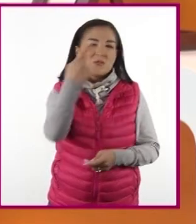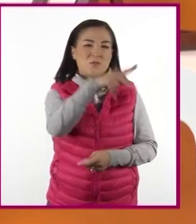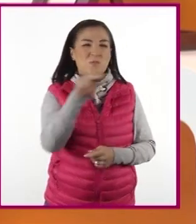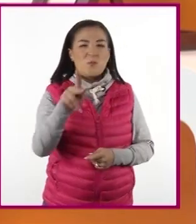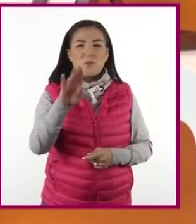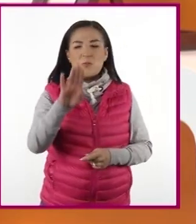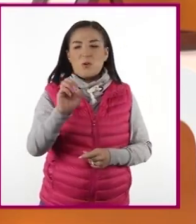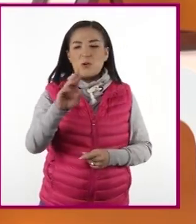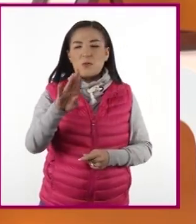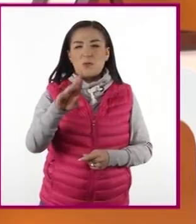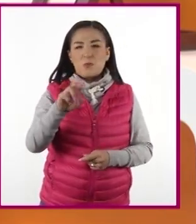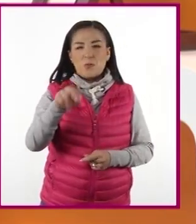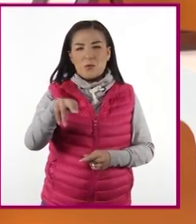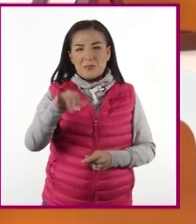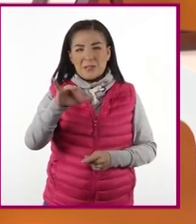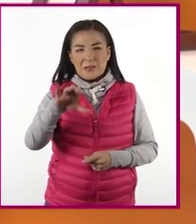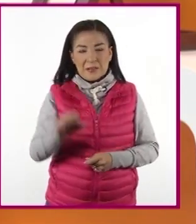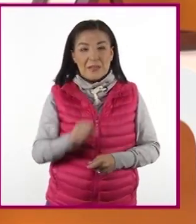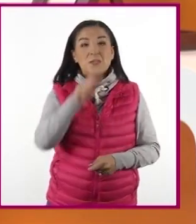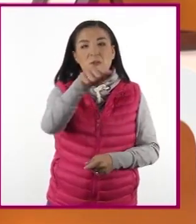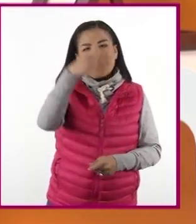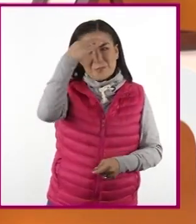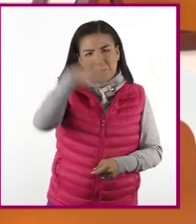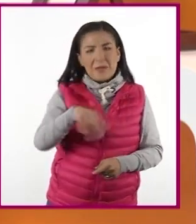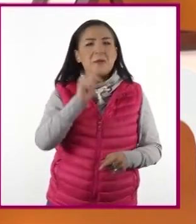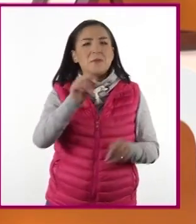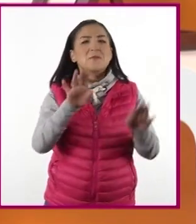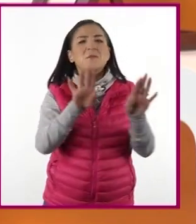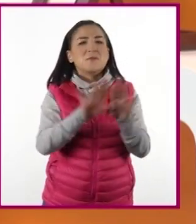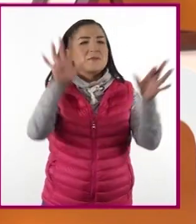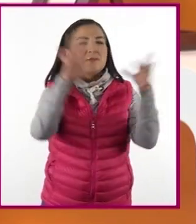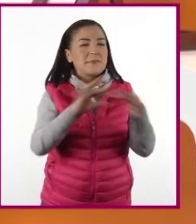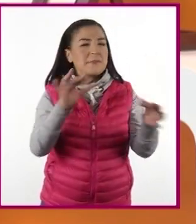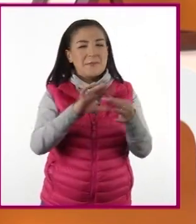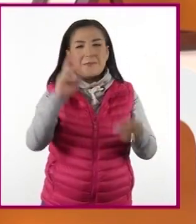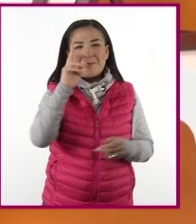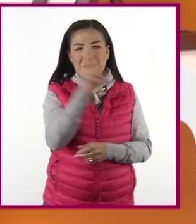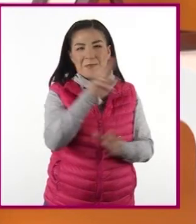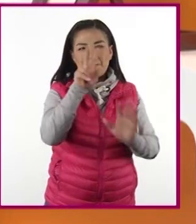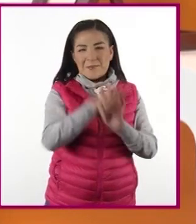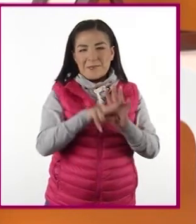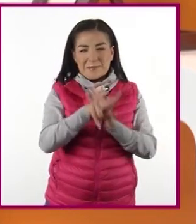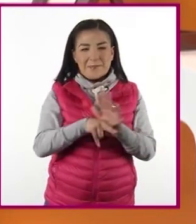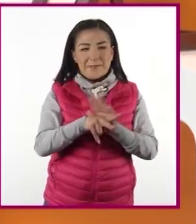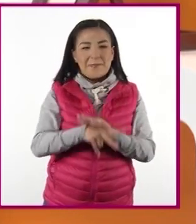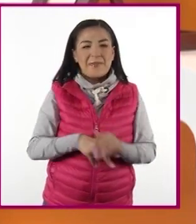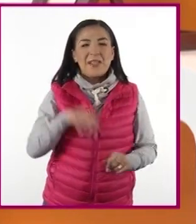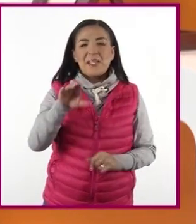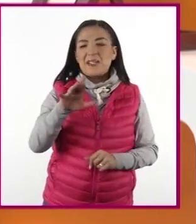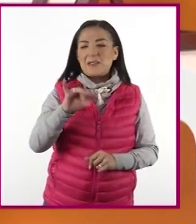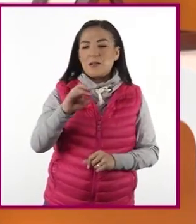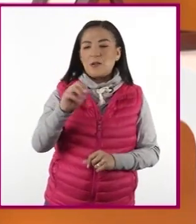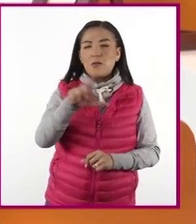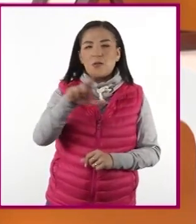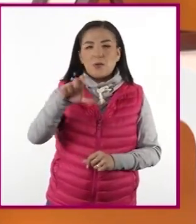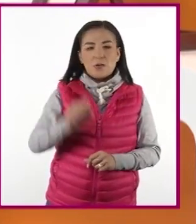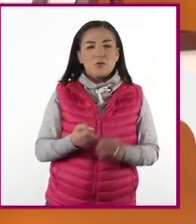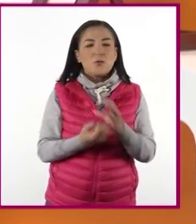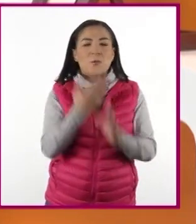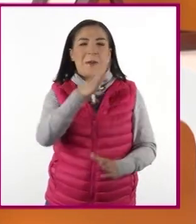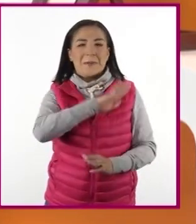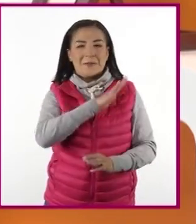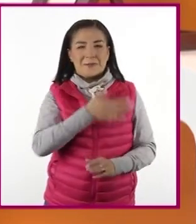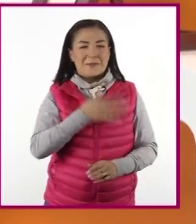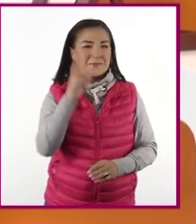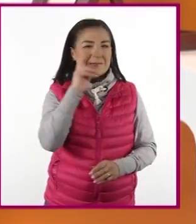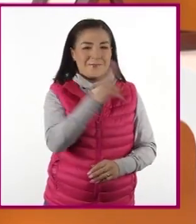conocer más sobre el papel de estos en la colonia, escuchemos y veamos el video Los criollos en Nueva España.